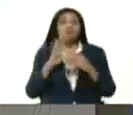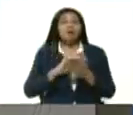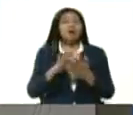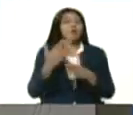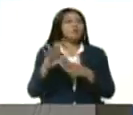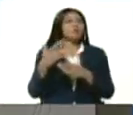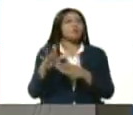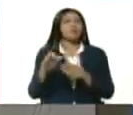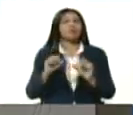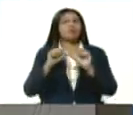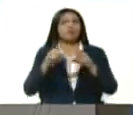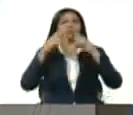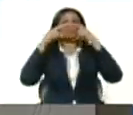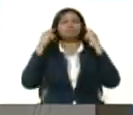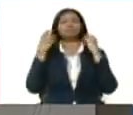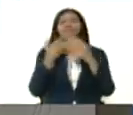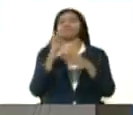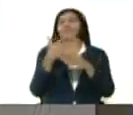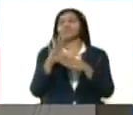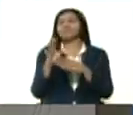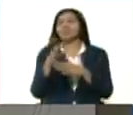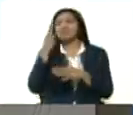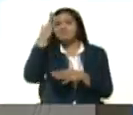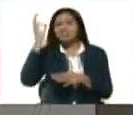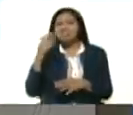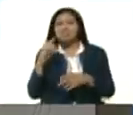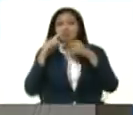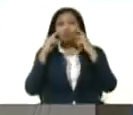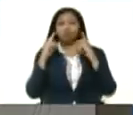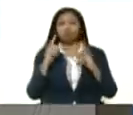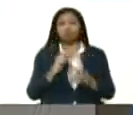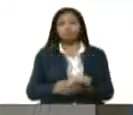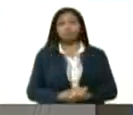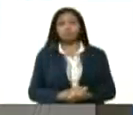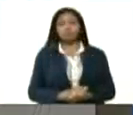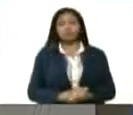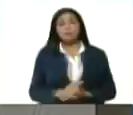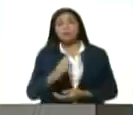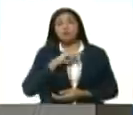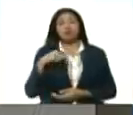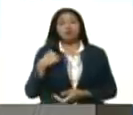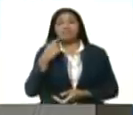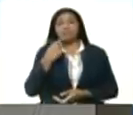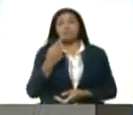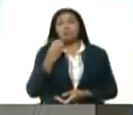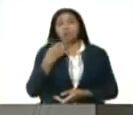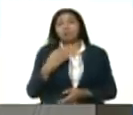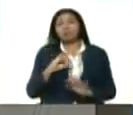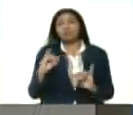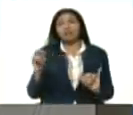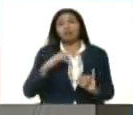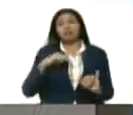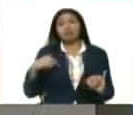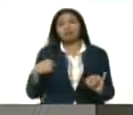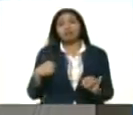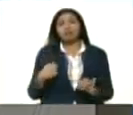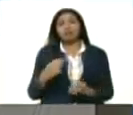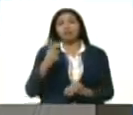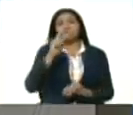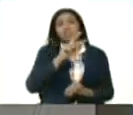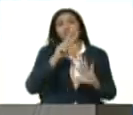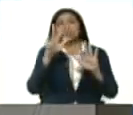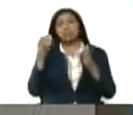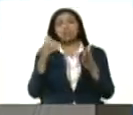la gente dice, no, yo no voy a seguir usando tapabocas porque, bueno, porque es fastidioso, etcétera. Si nosotros decimos, no, bueno, ya hemos hecho 230 mil